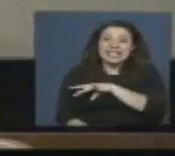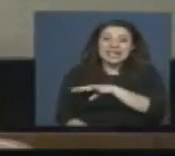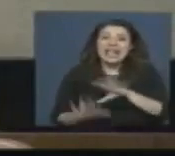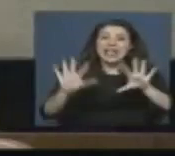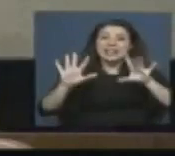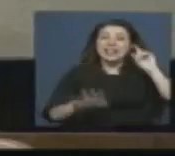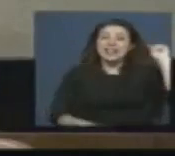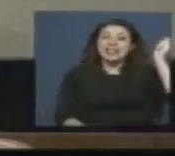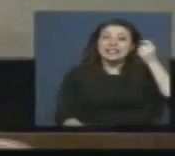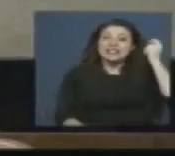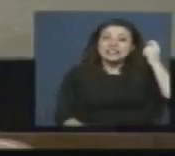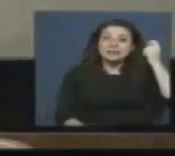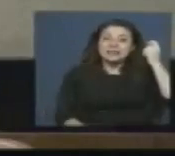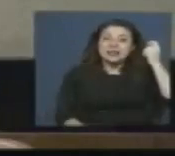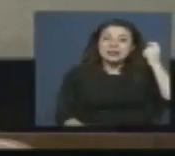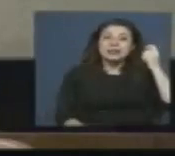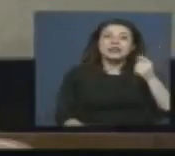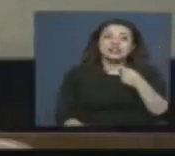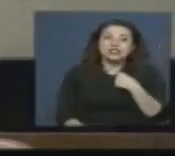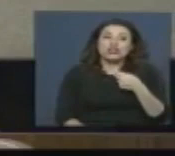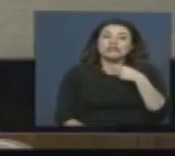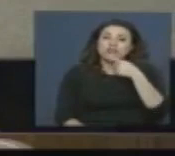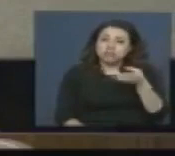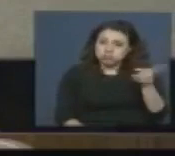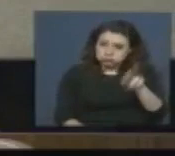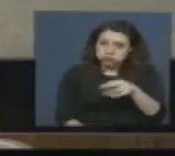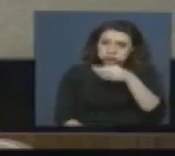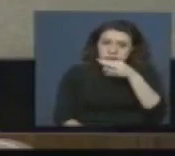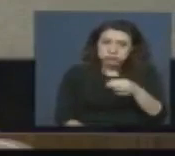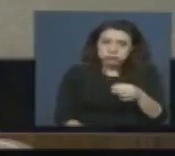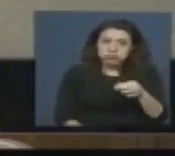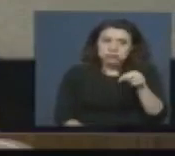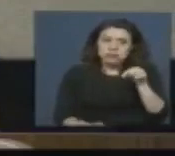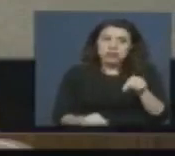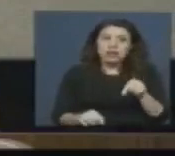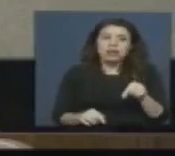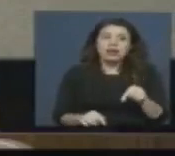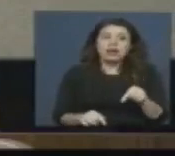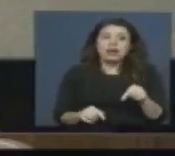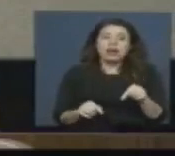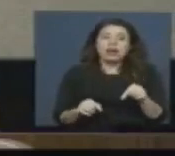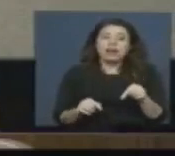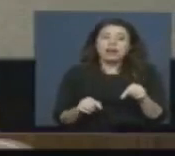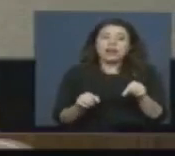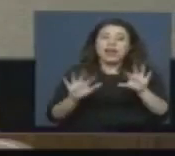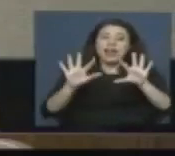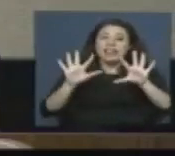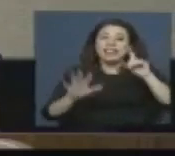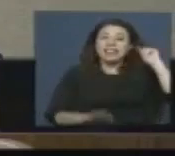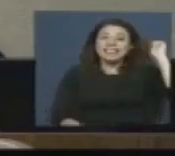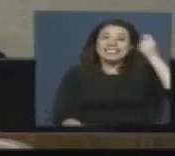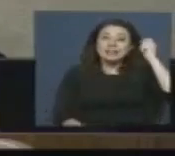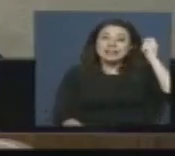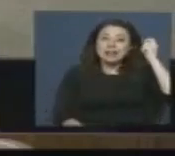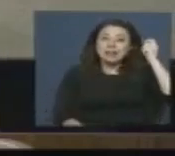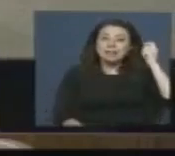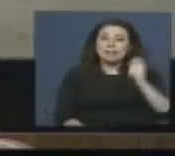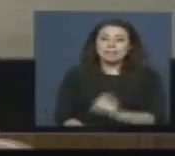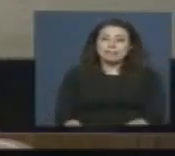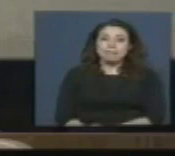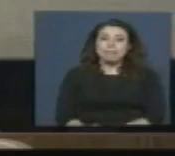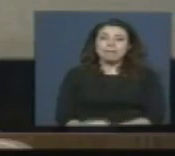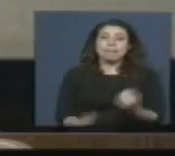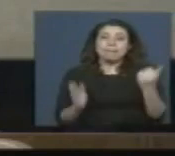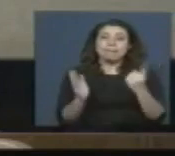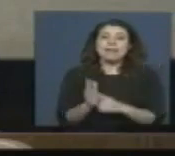10 de septiembre, y voy a reivindicar, presidente, por este intermedio, el 10 de septiembre